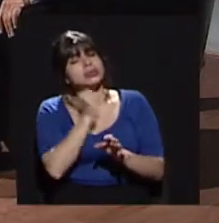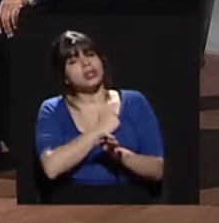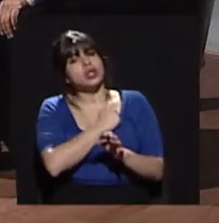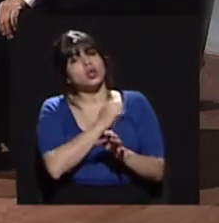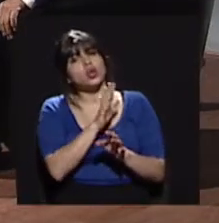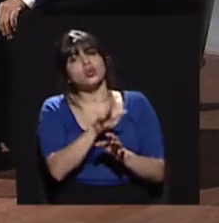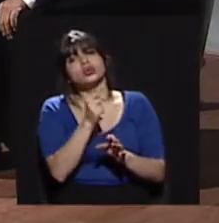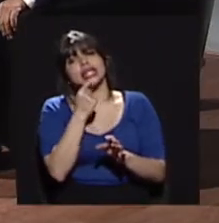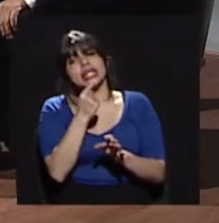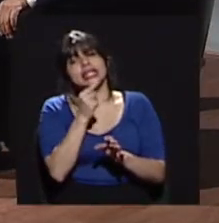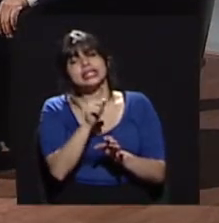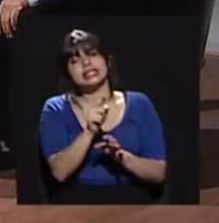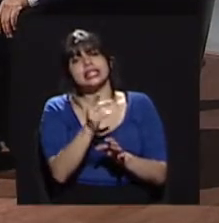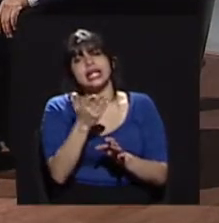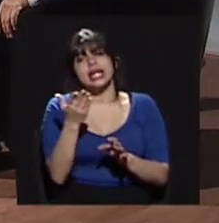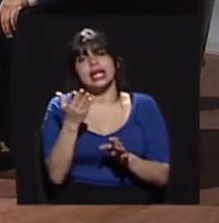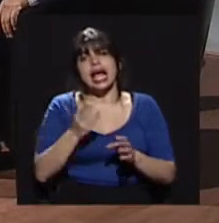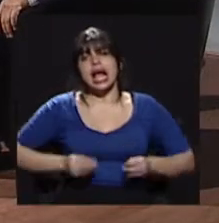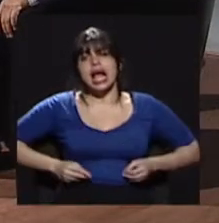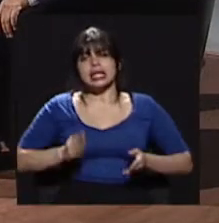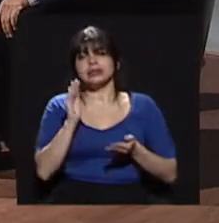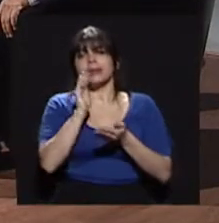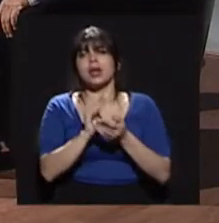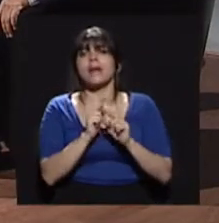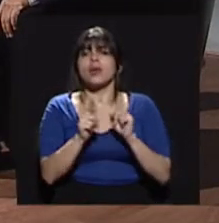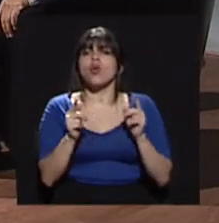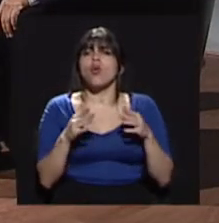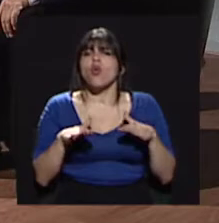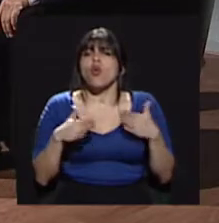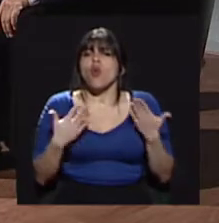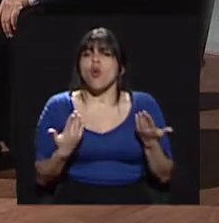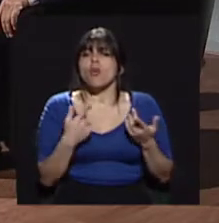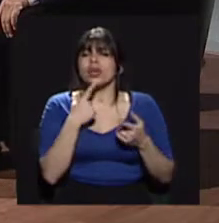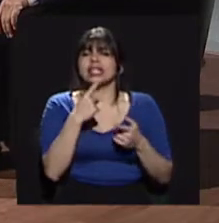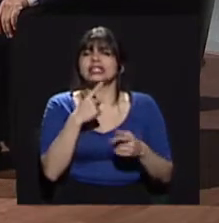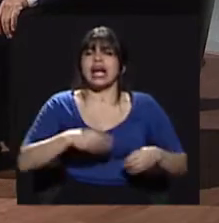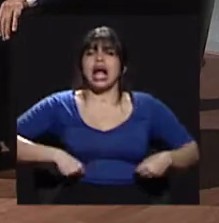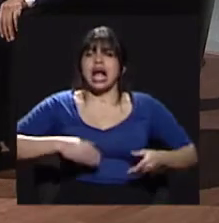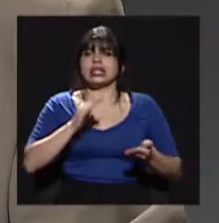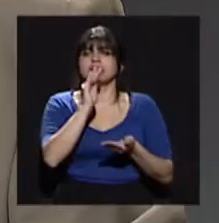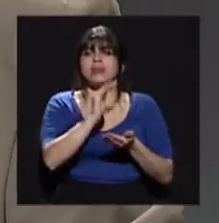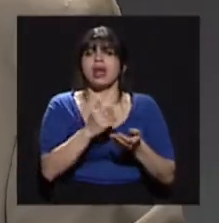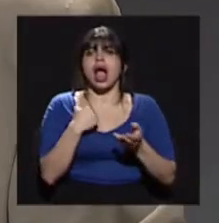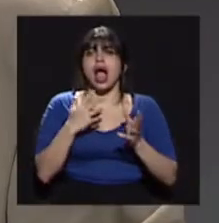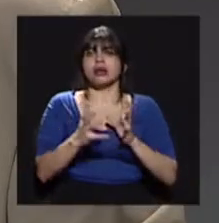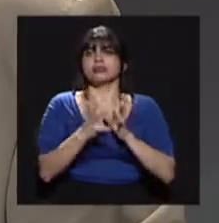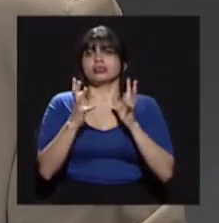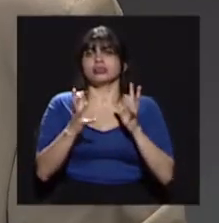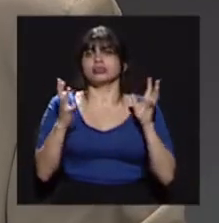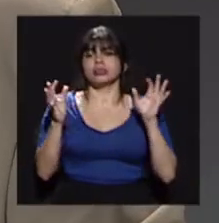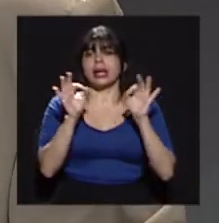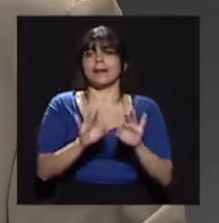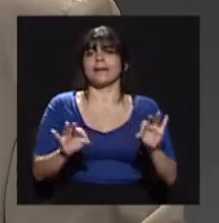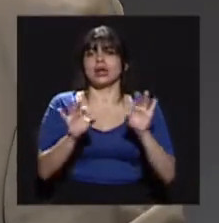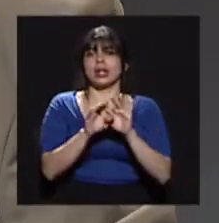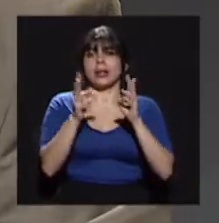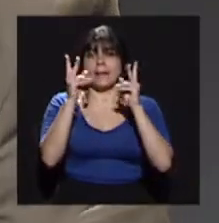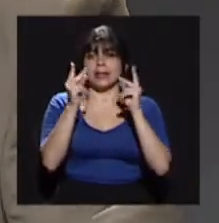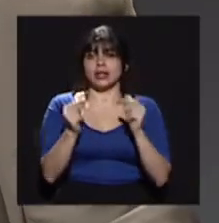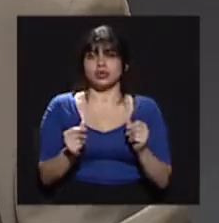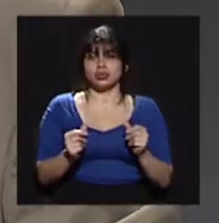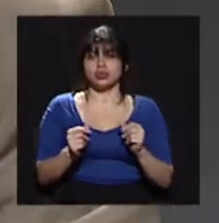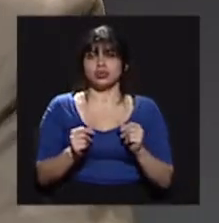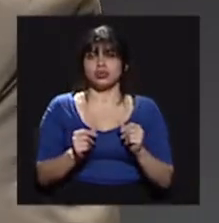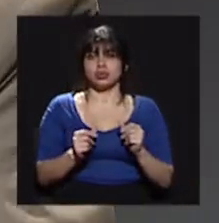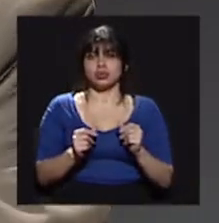usted dice que gastar menos pero como como decir gastar menos cuando hay un crecimiento importante del presupuesto que lo que